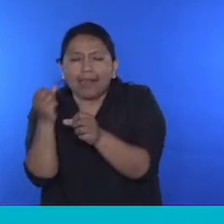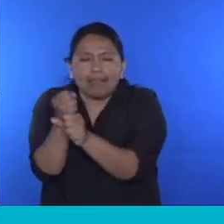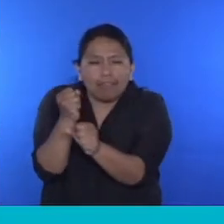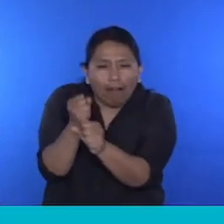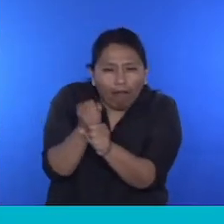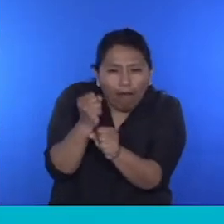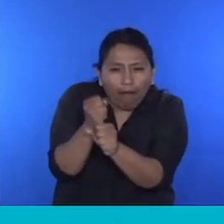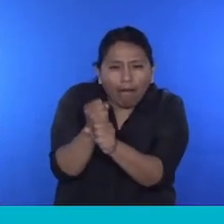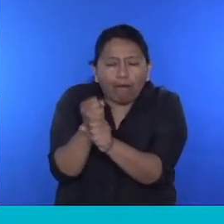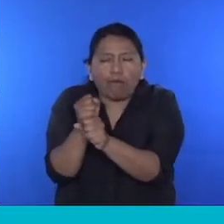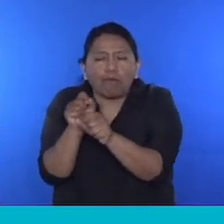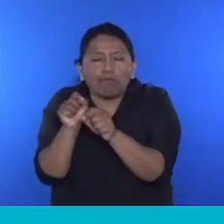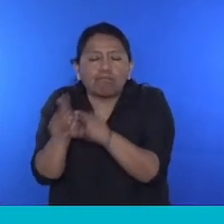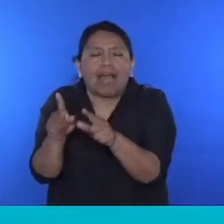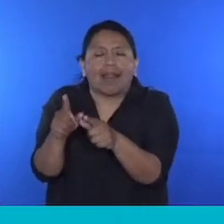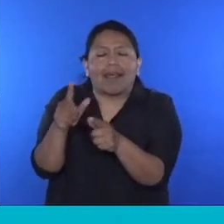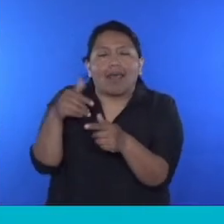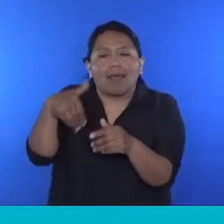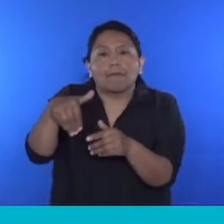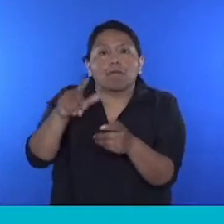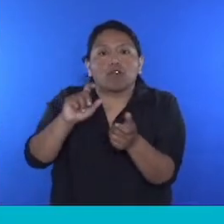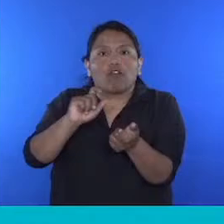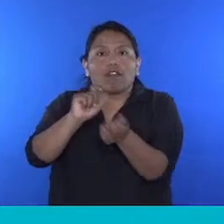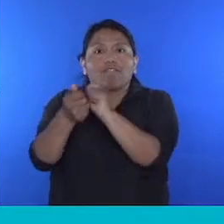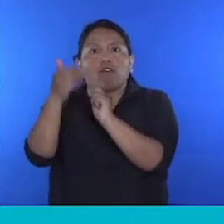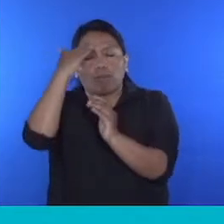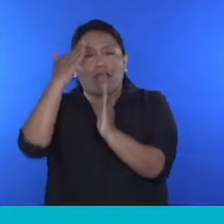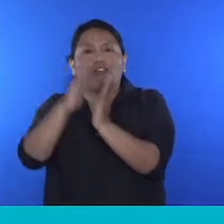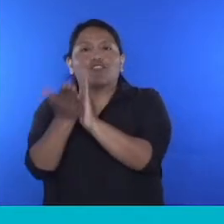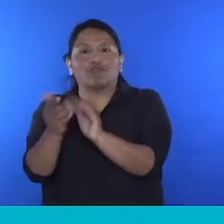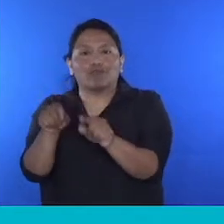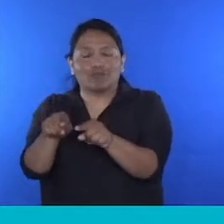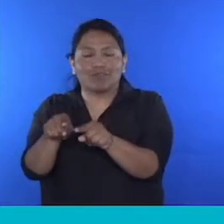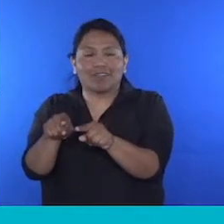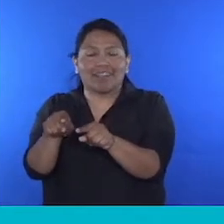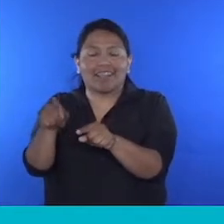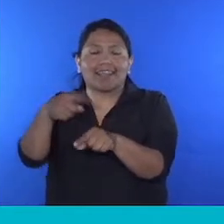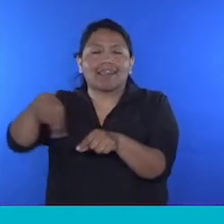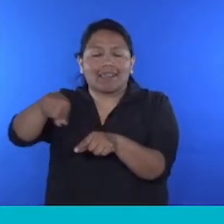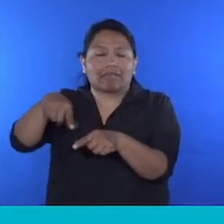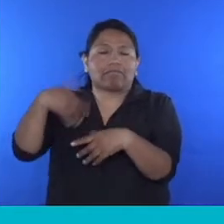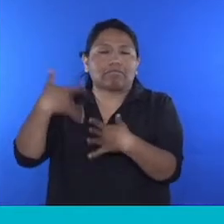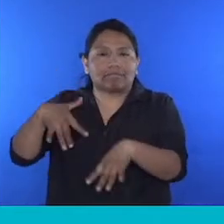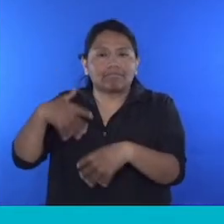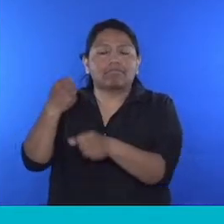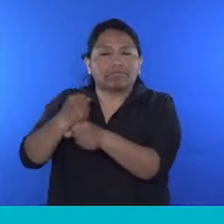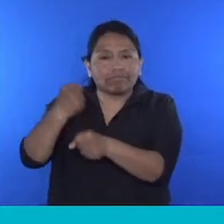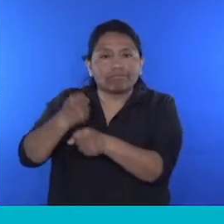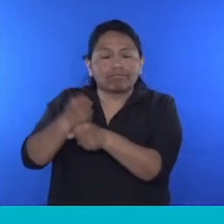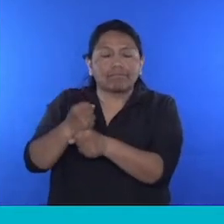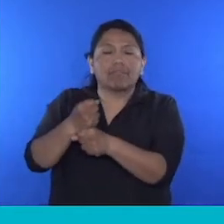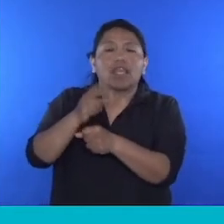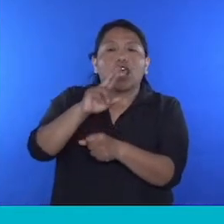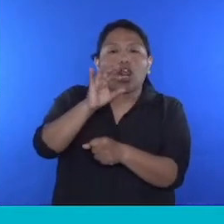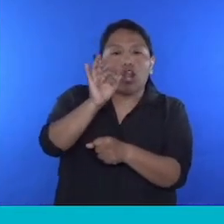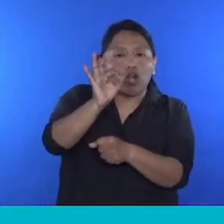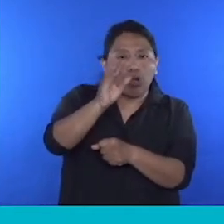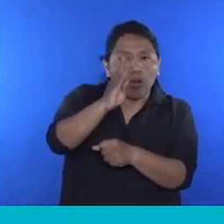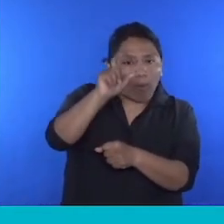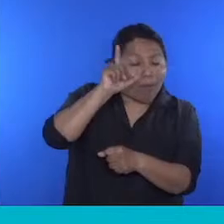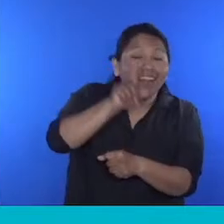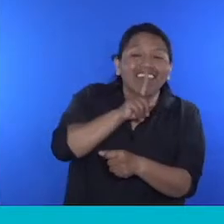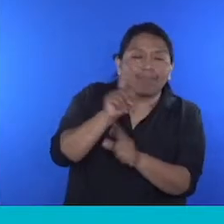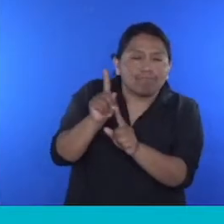trabajo para la reforma constitucional, que tuvo el trabajo arduo también de Elba Roublet, de